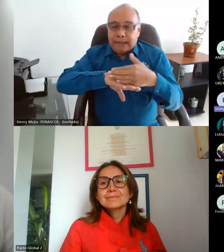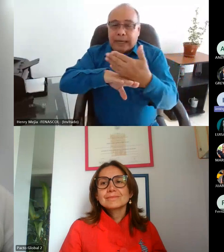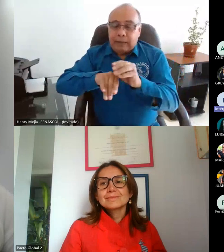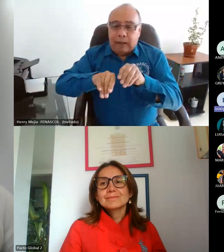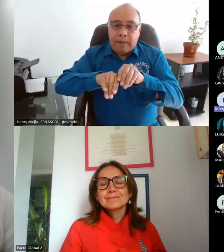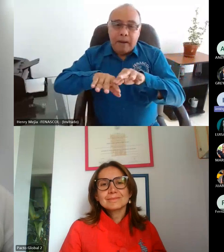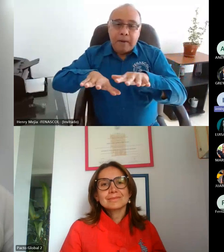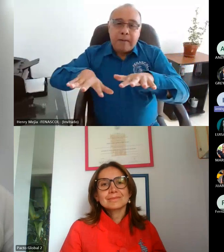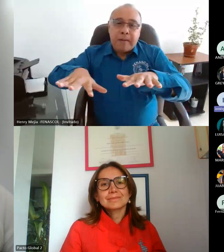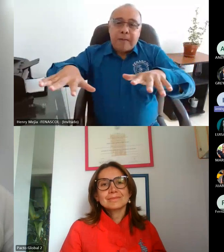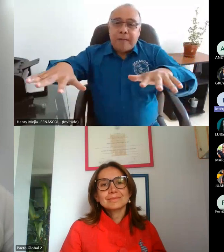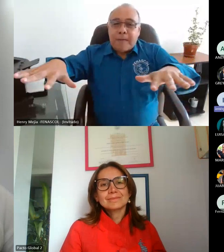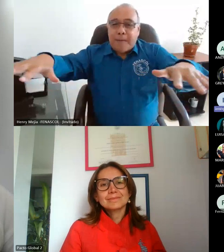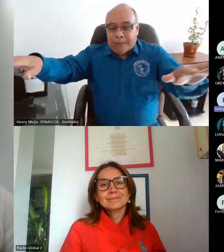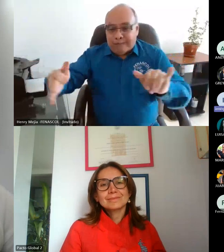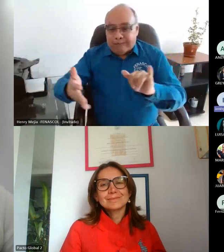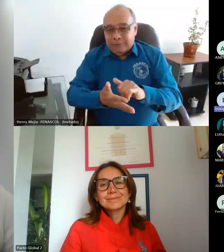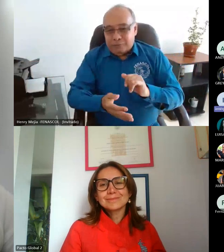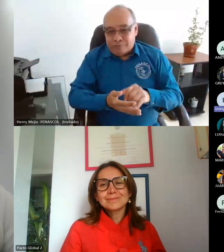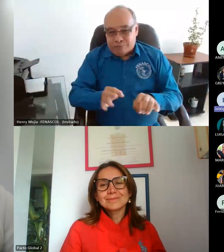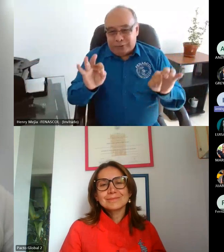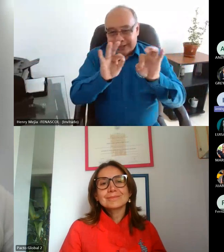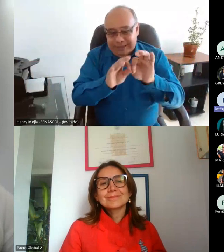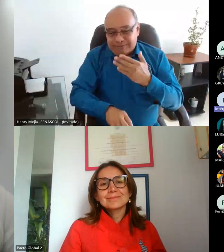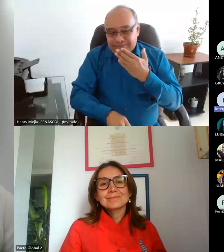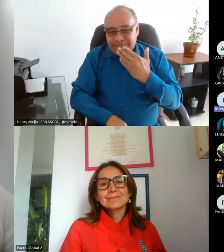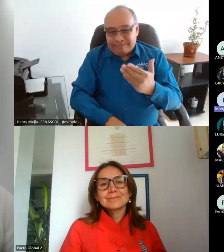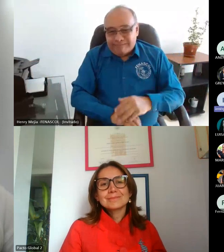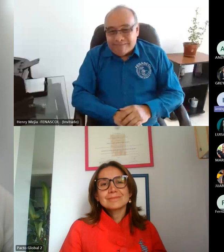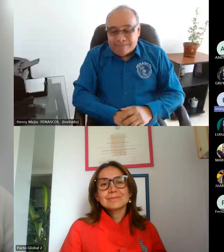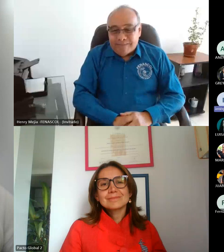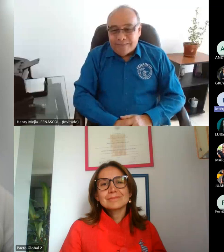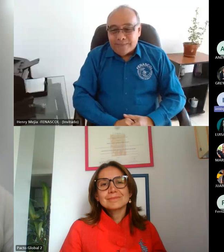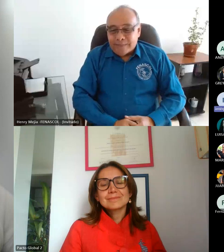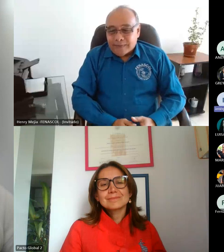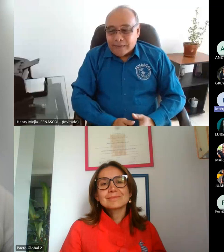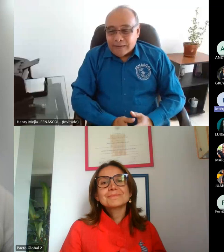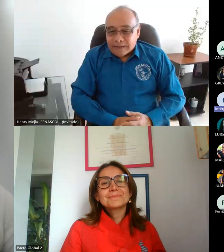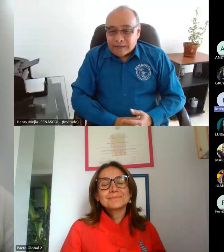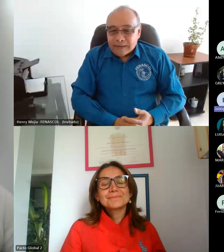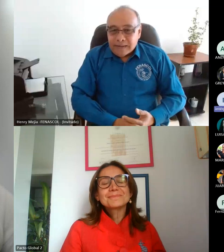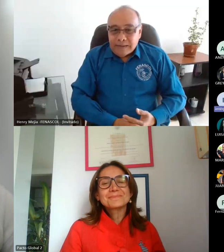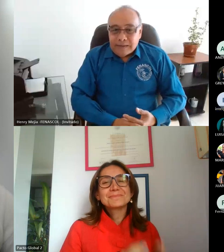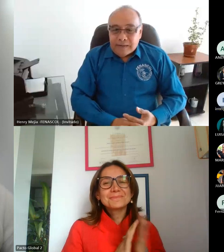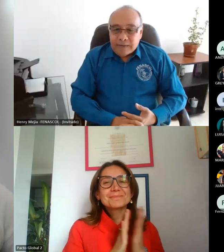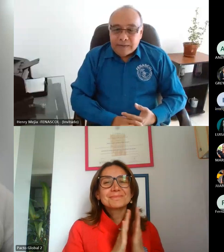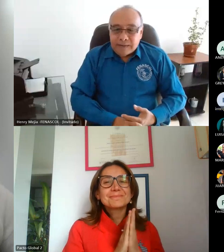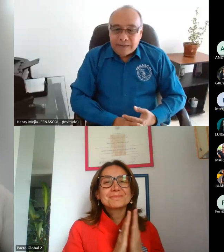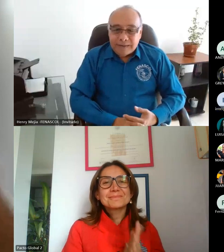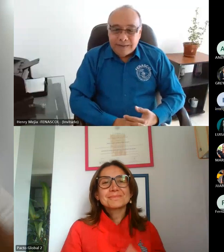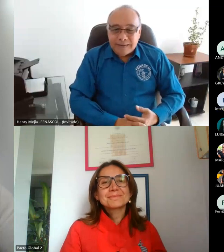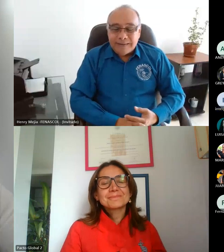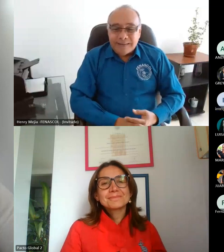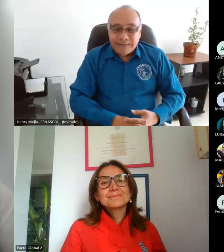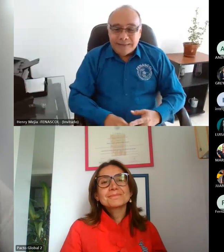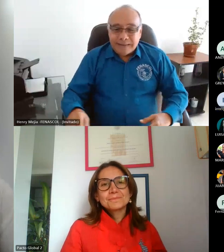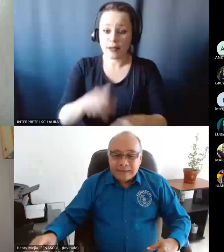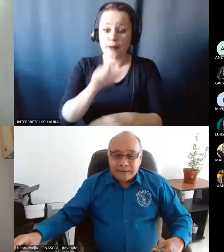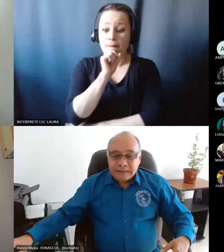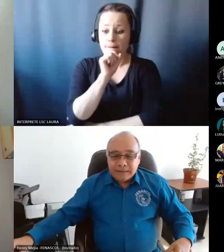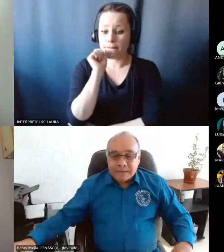en donde todos aprendamos y sobre todo la información es fundamental esto Gracias Tengo una pregunta